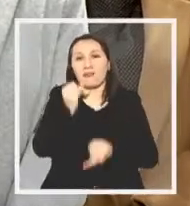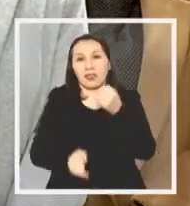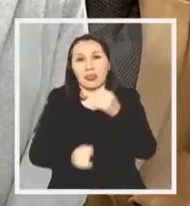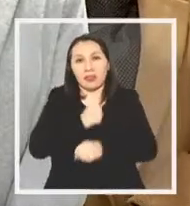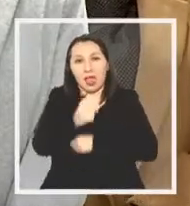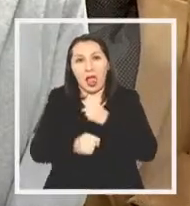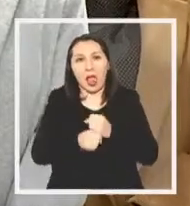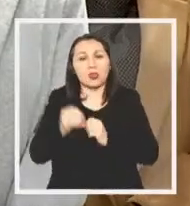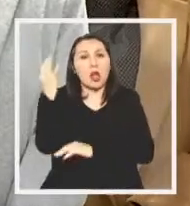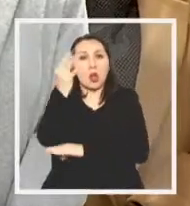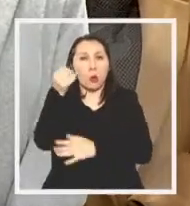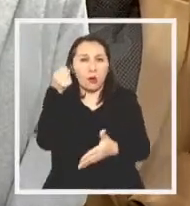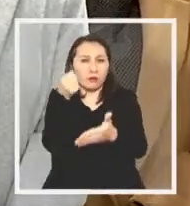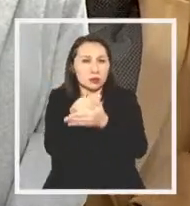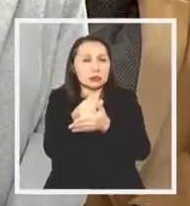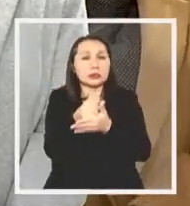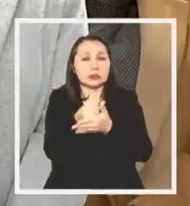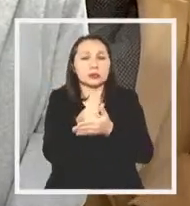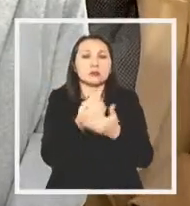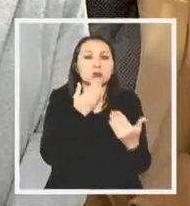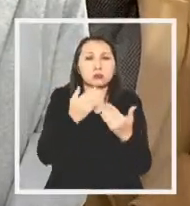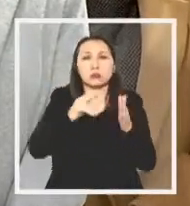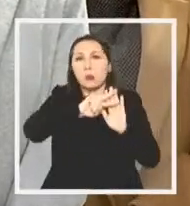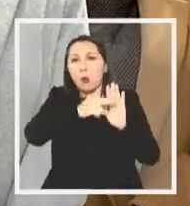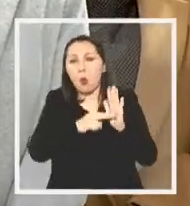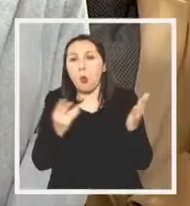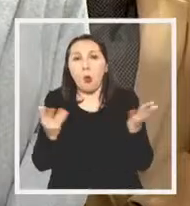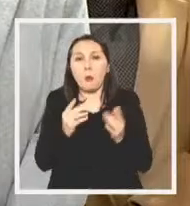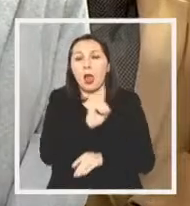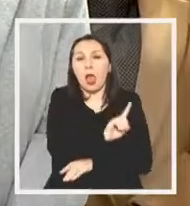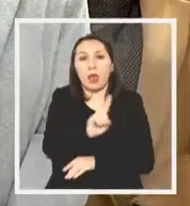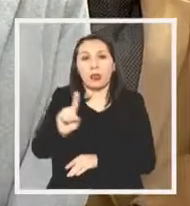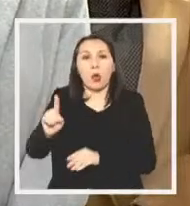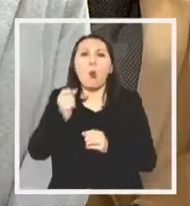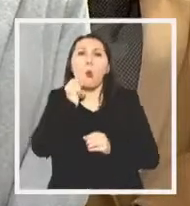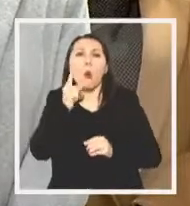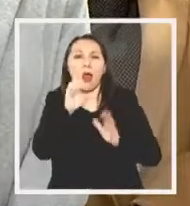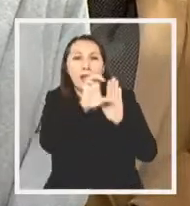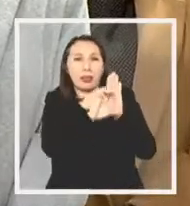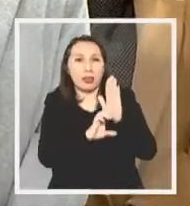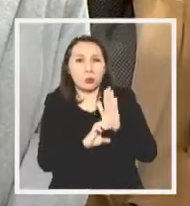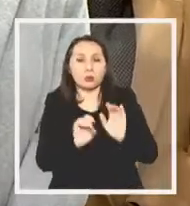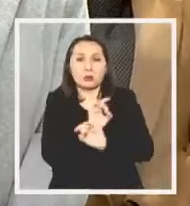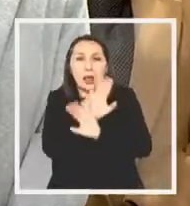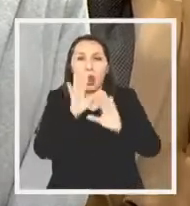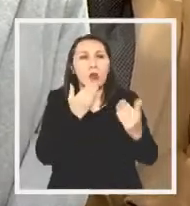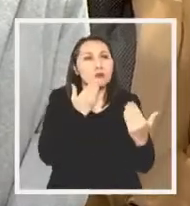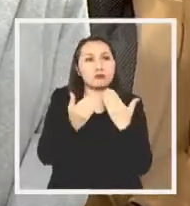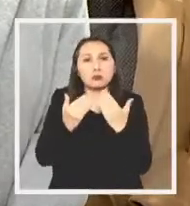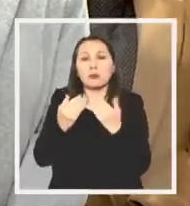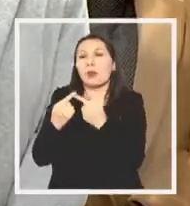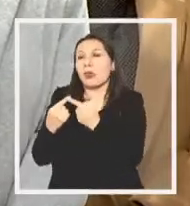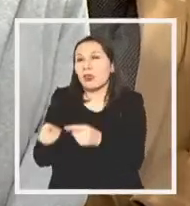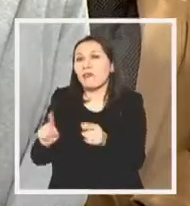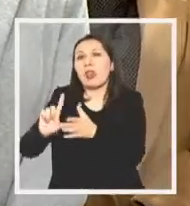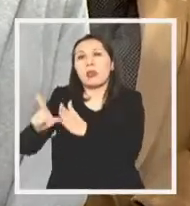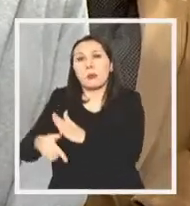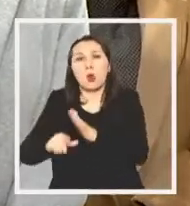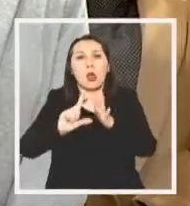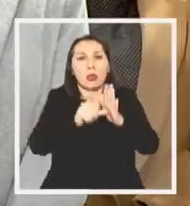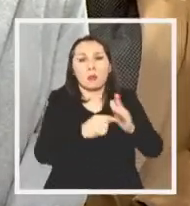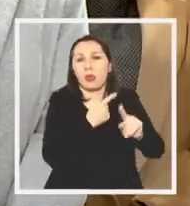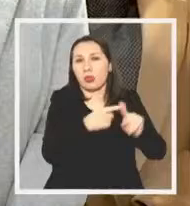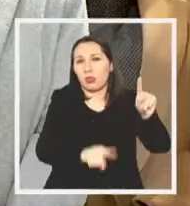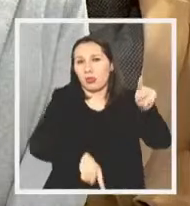sesiones de conversación y modificación eventualmente de cada uno de los estatutos de manera conversada y hay ritmos diferentes